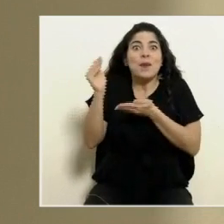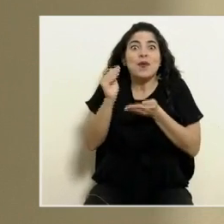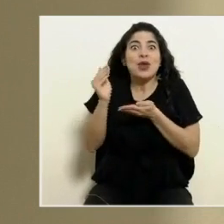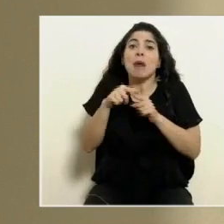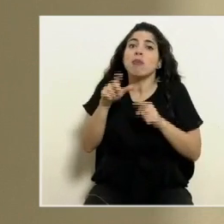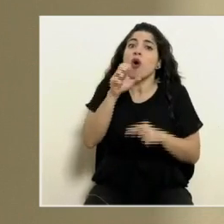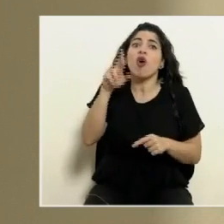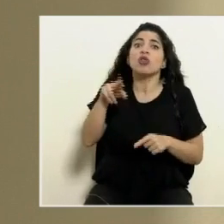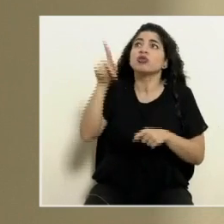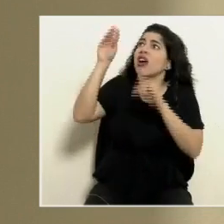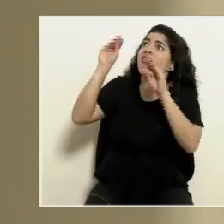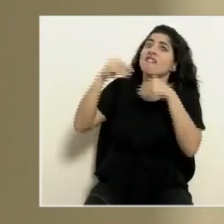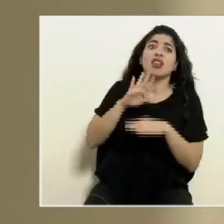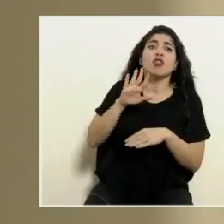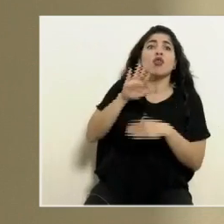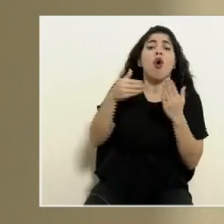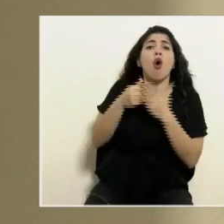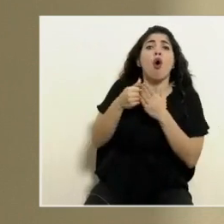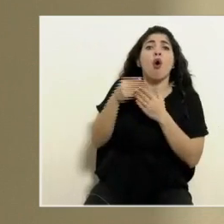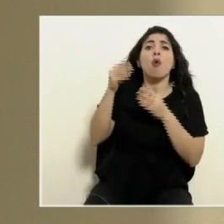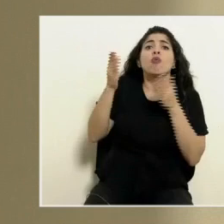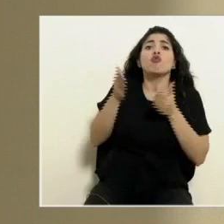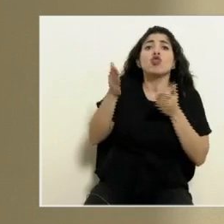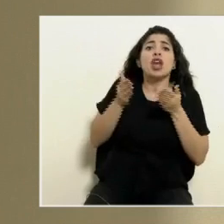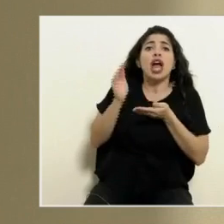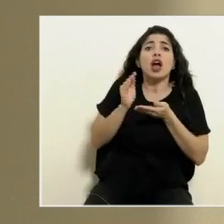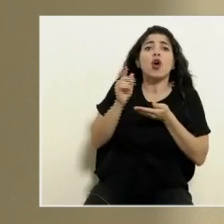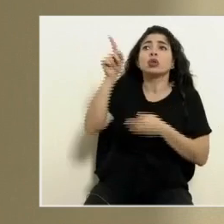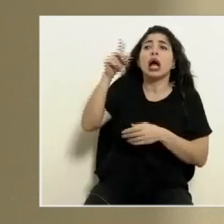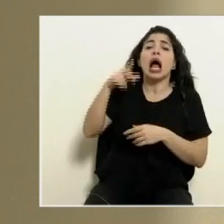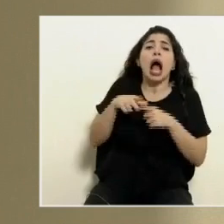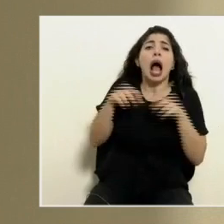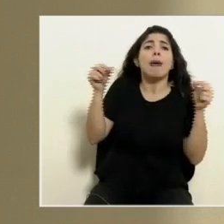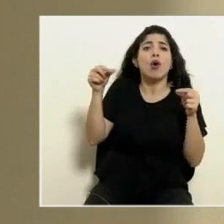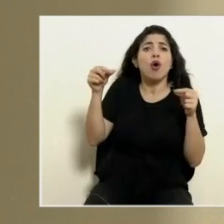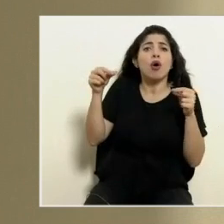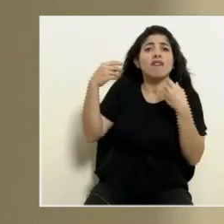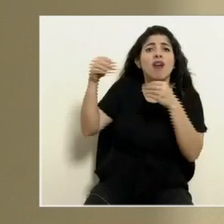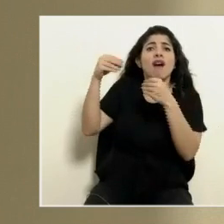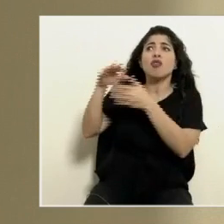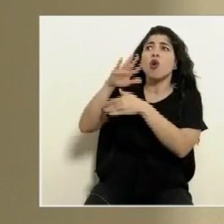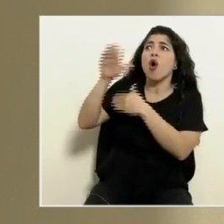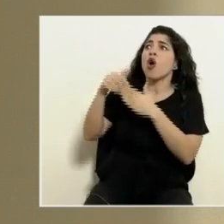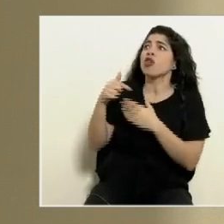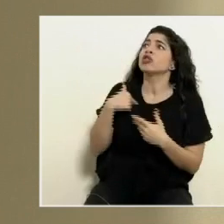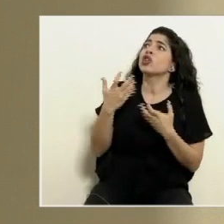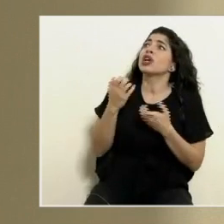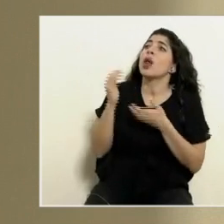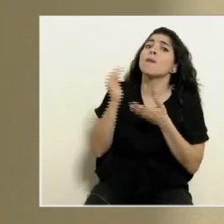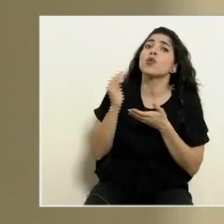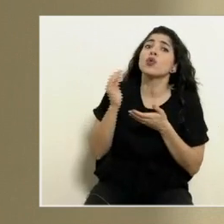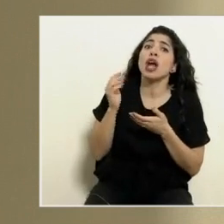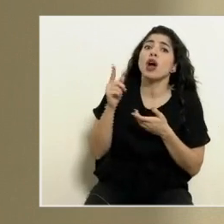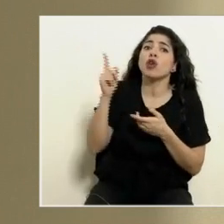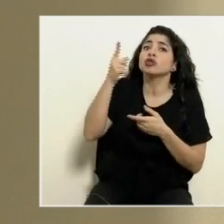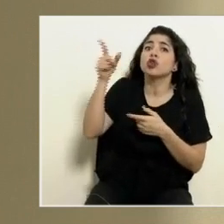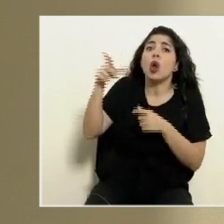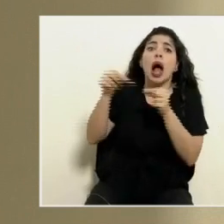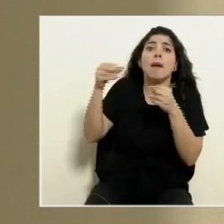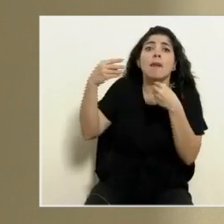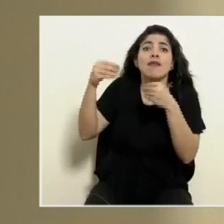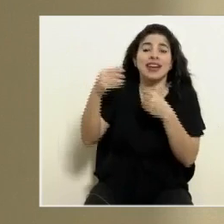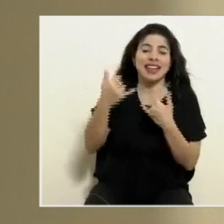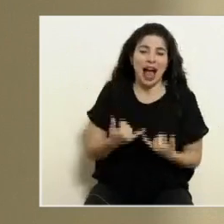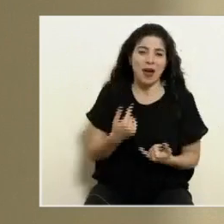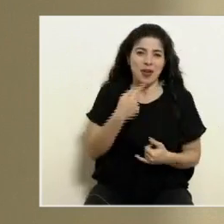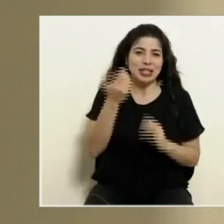Rica no llegaban, todo estaba acaparado en Japón, o sea, no había posibilidad de tener el muñequito fuera si no era en Japón. En este caso lo